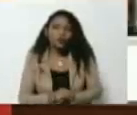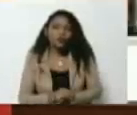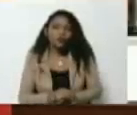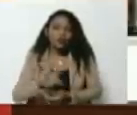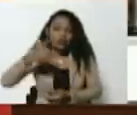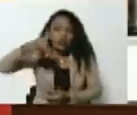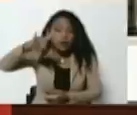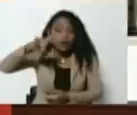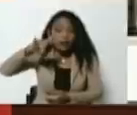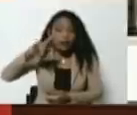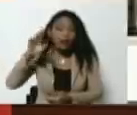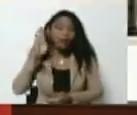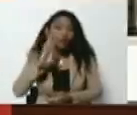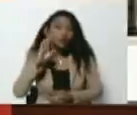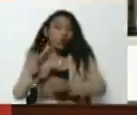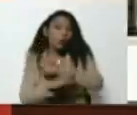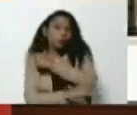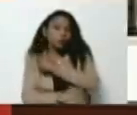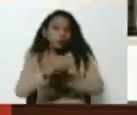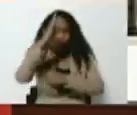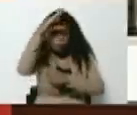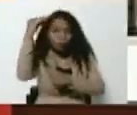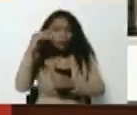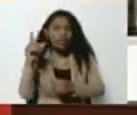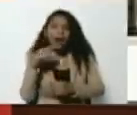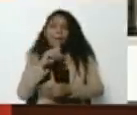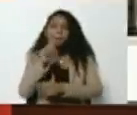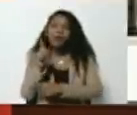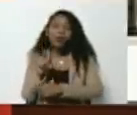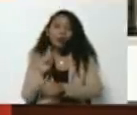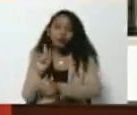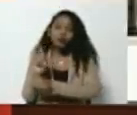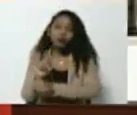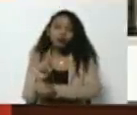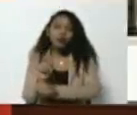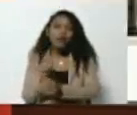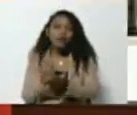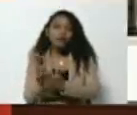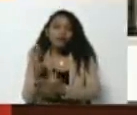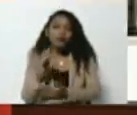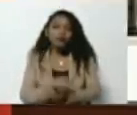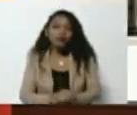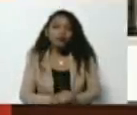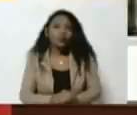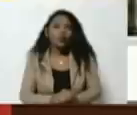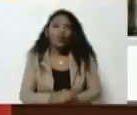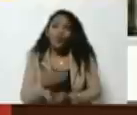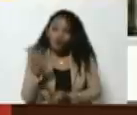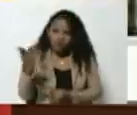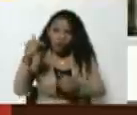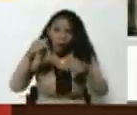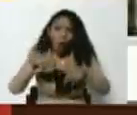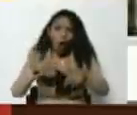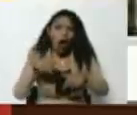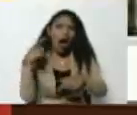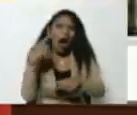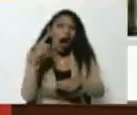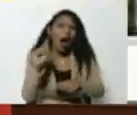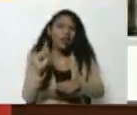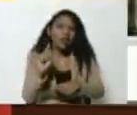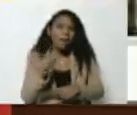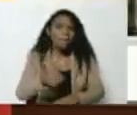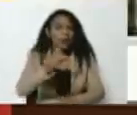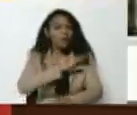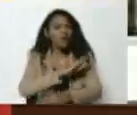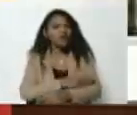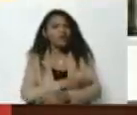títere criminal trumpista, le pregunté, Fidel, ¿ustedes hoy tienen más fuerza